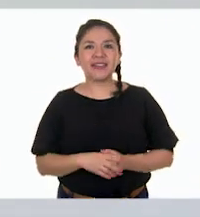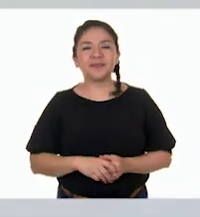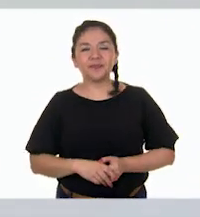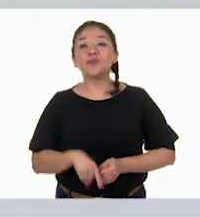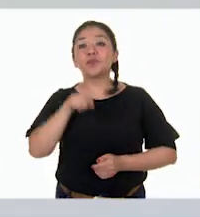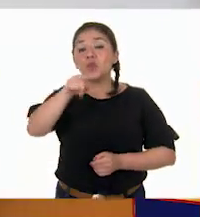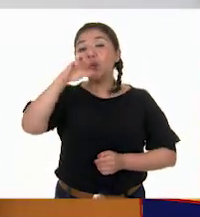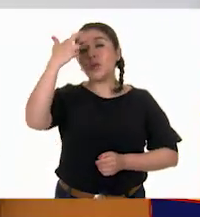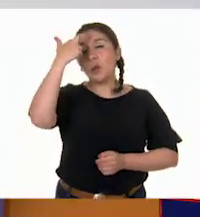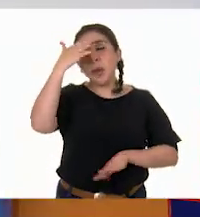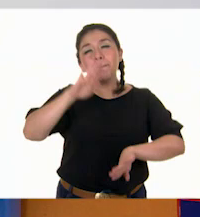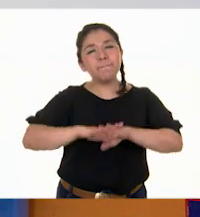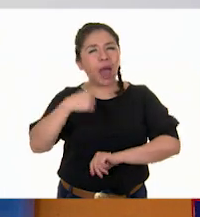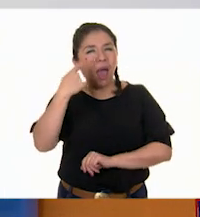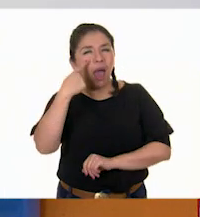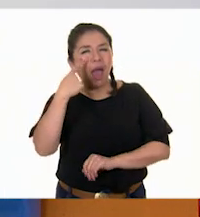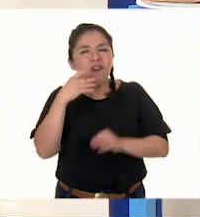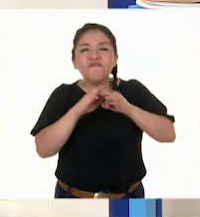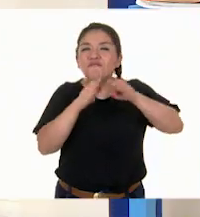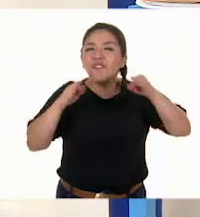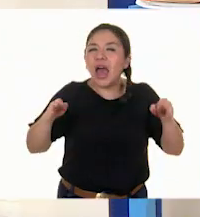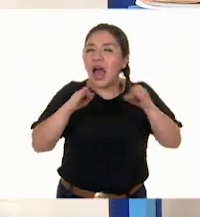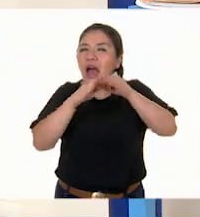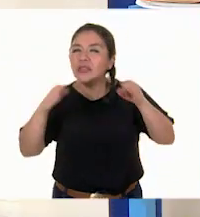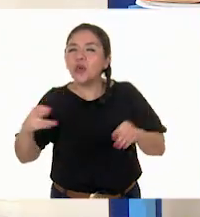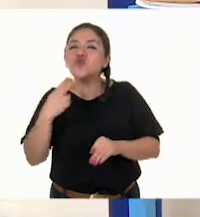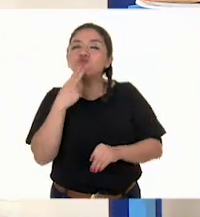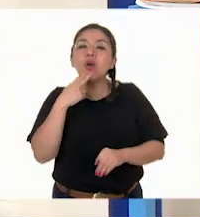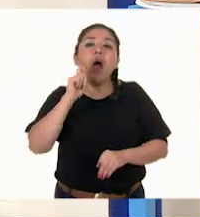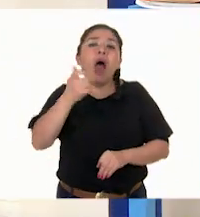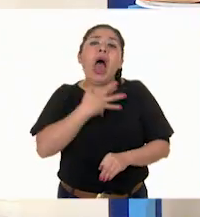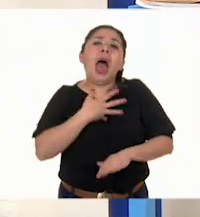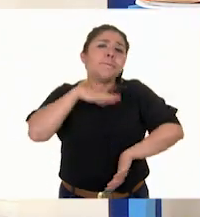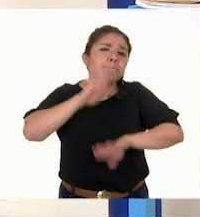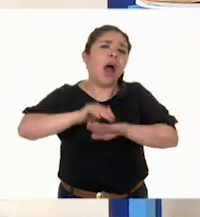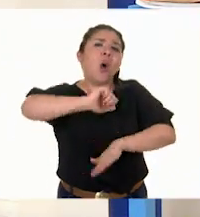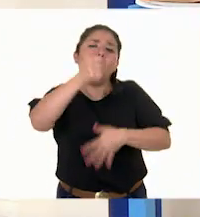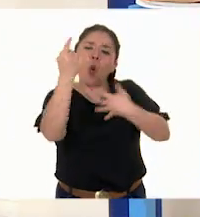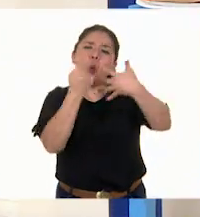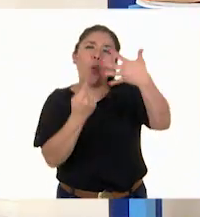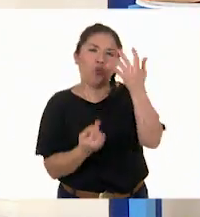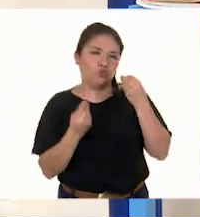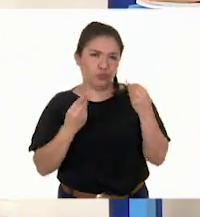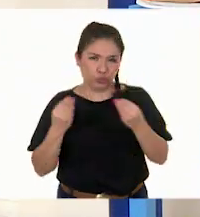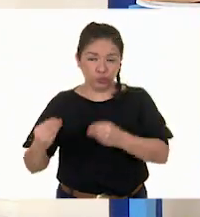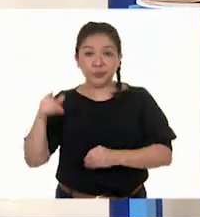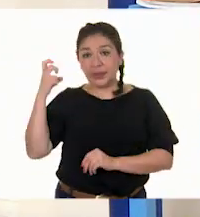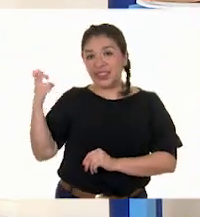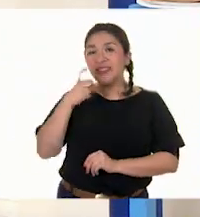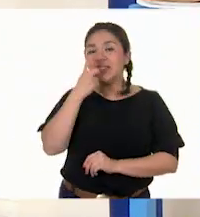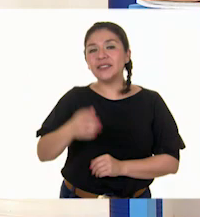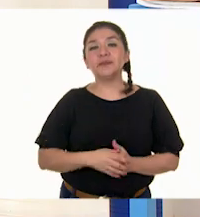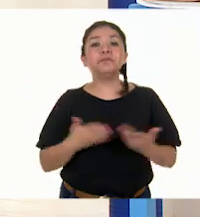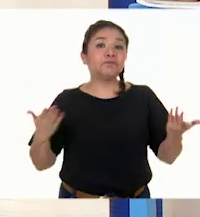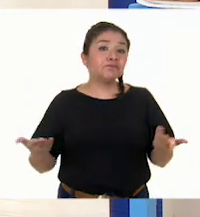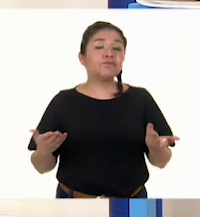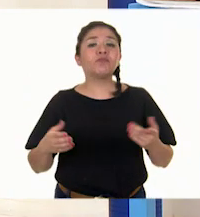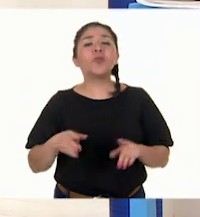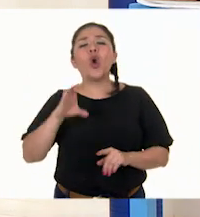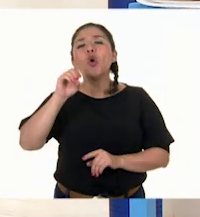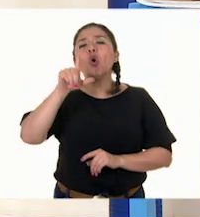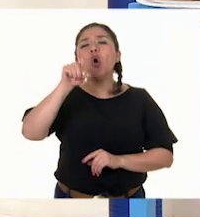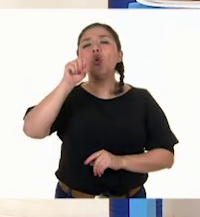Recuerden que son las frases más comunes, pero hay muchas más, muchas otras. Esta que dice, y colorín